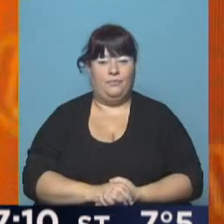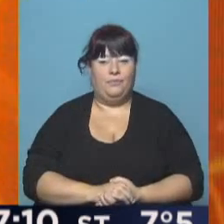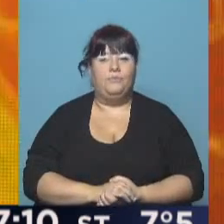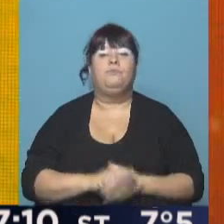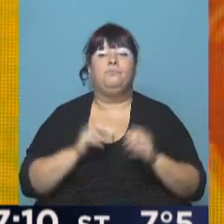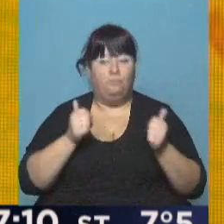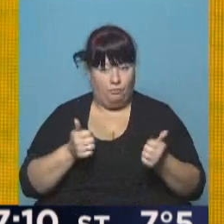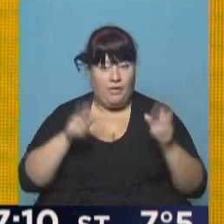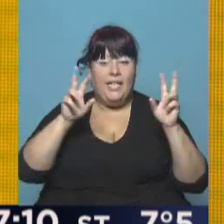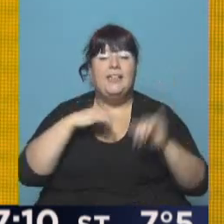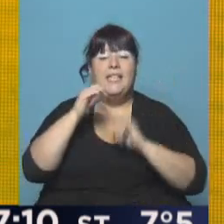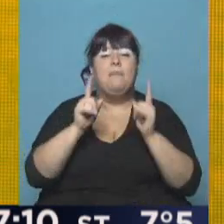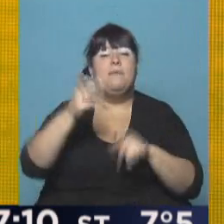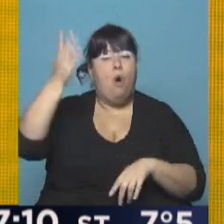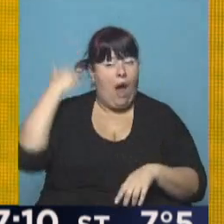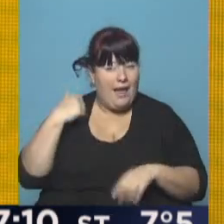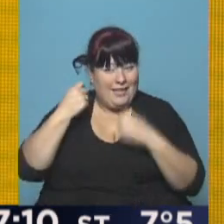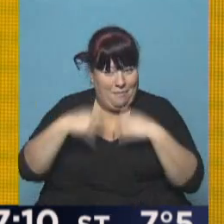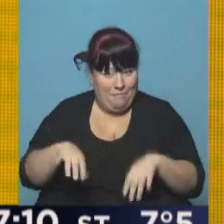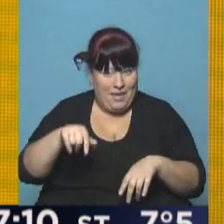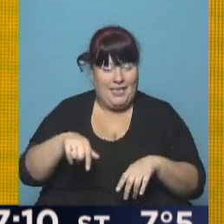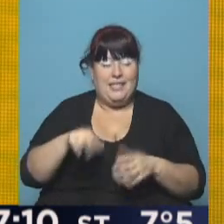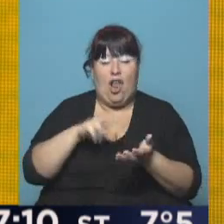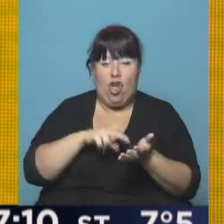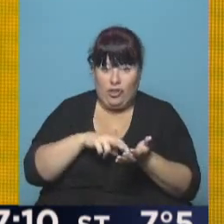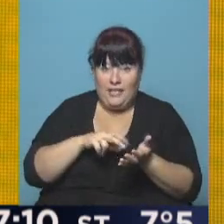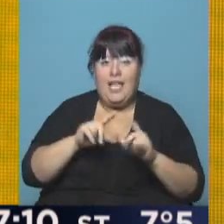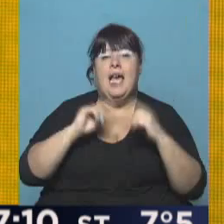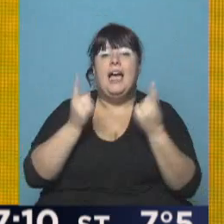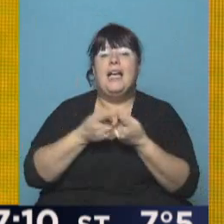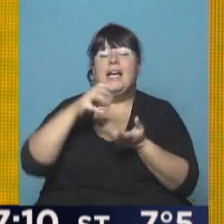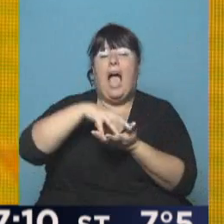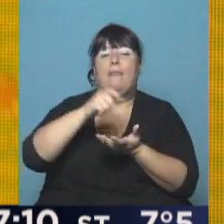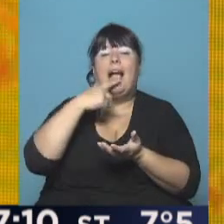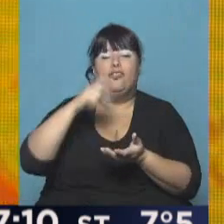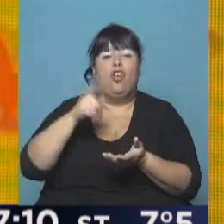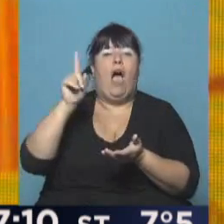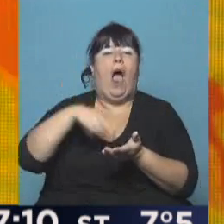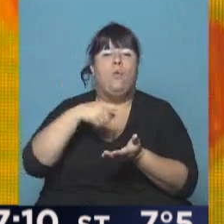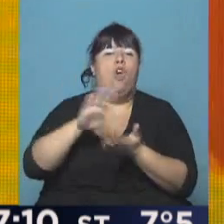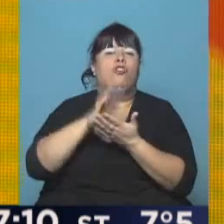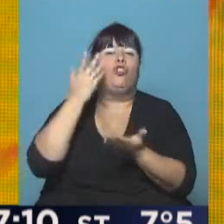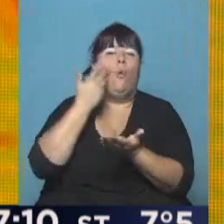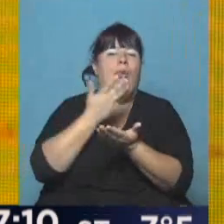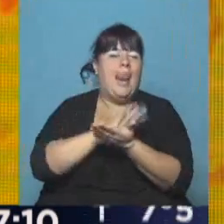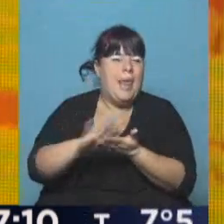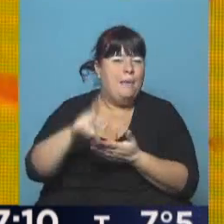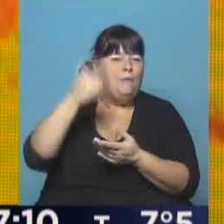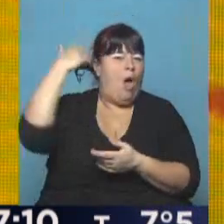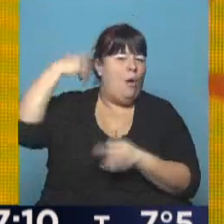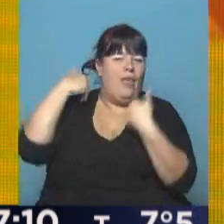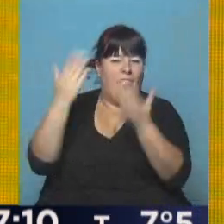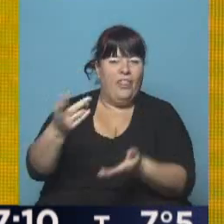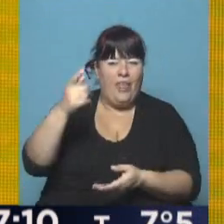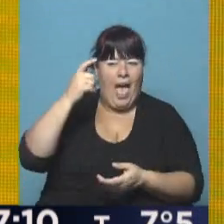bien el tema de la vida de homos adelantó ni bien comenzamos esta edición de noticia a la cámara de casación anuló el sobreseimiento que la justicia en su momento le